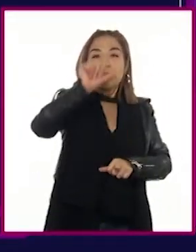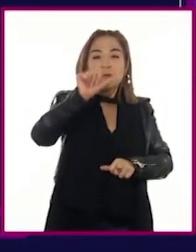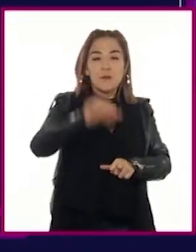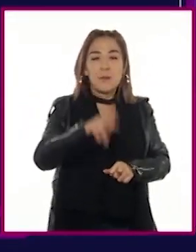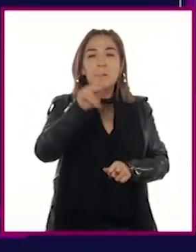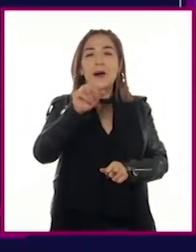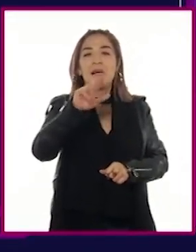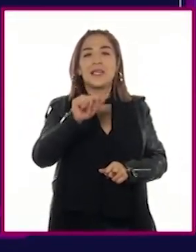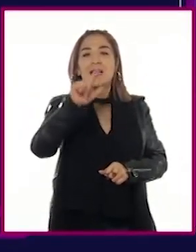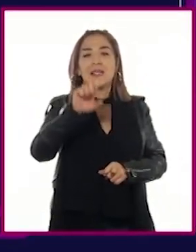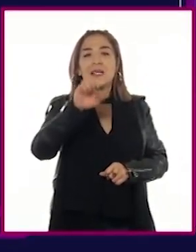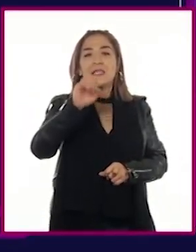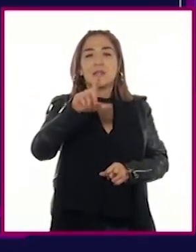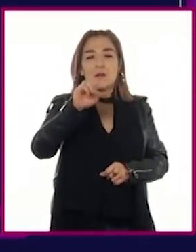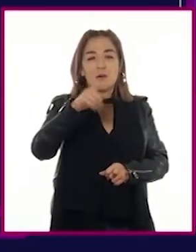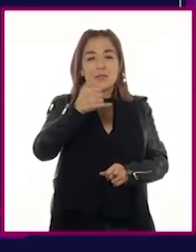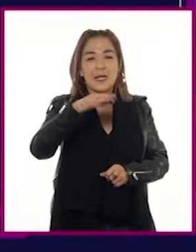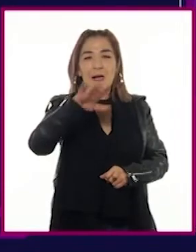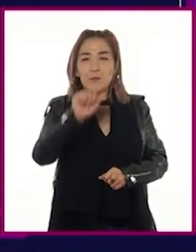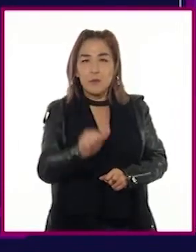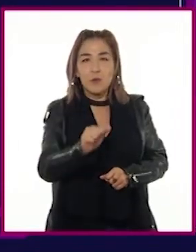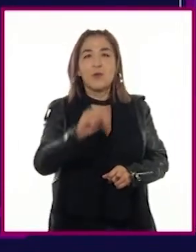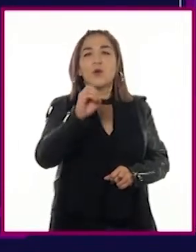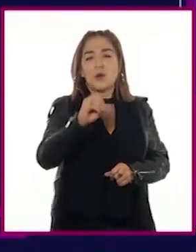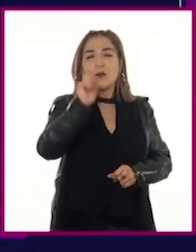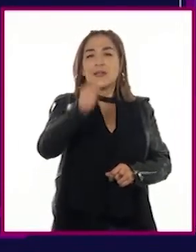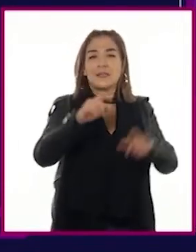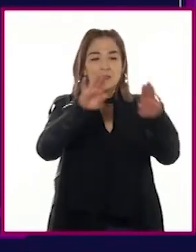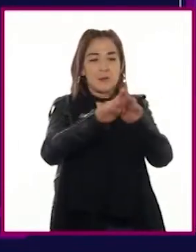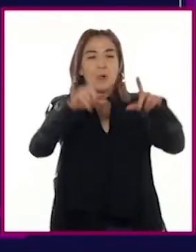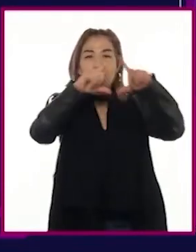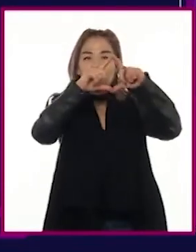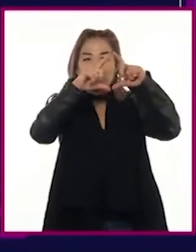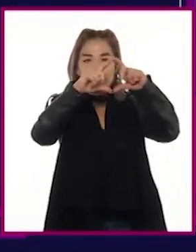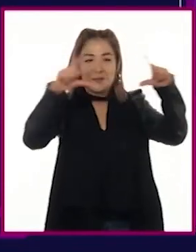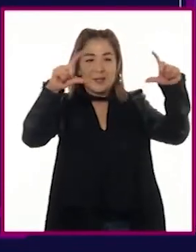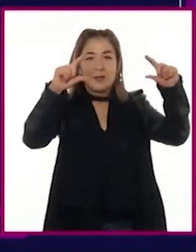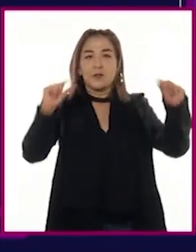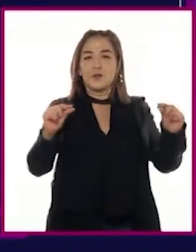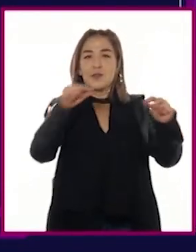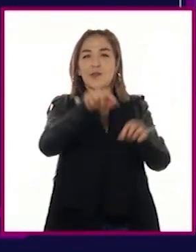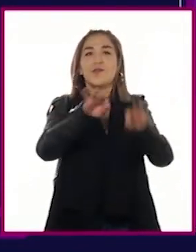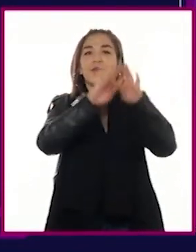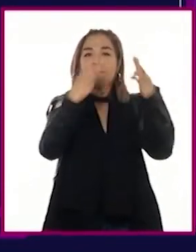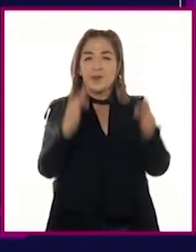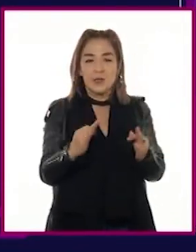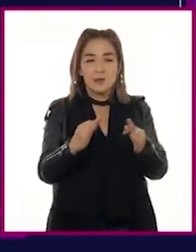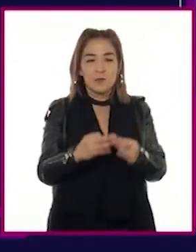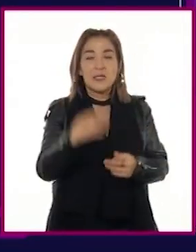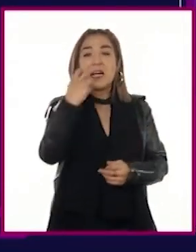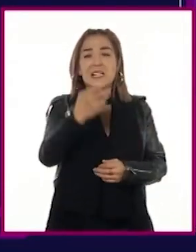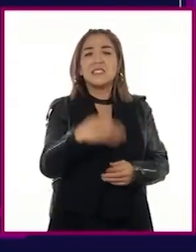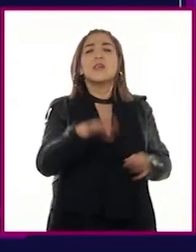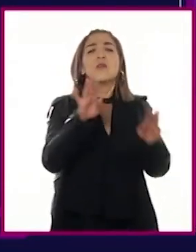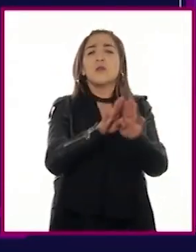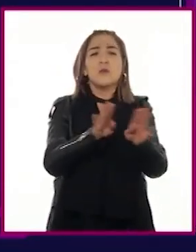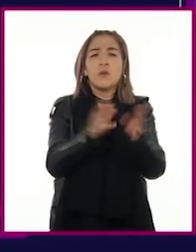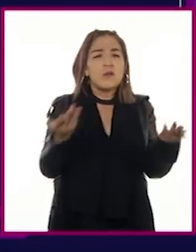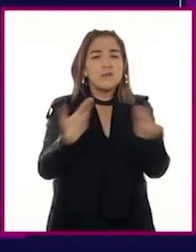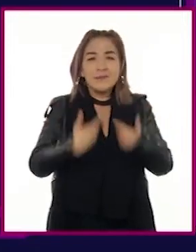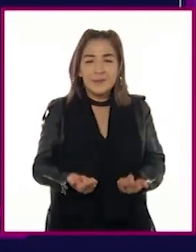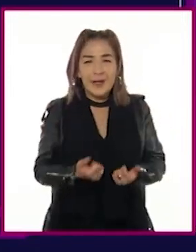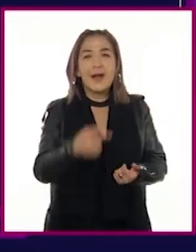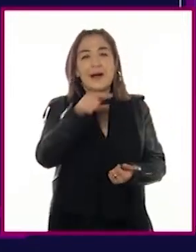paralelogramos y trapecios. Seguro reconocen la base y la altura de las figuras. Pero estos segmentos van cobrando sentido